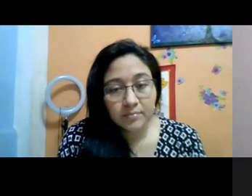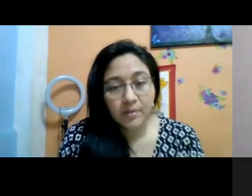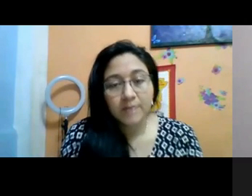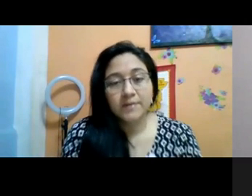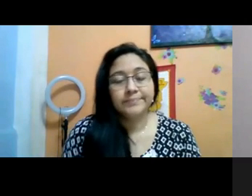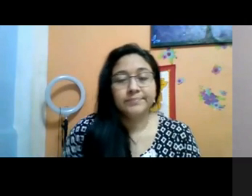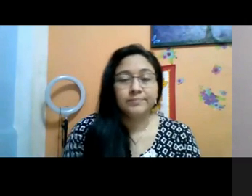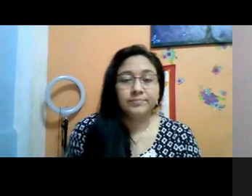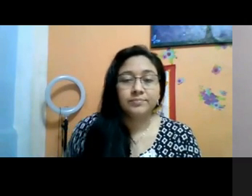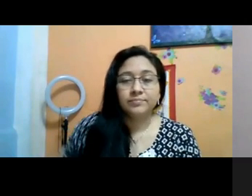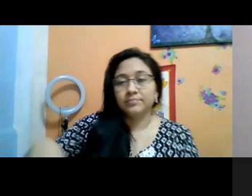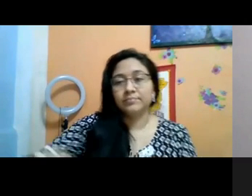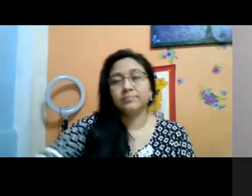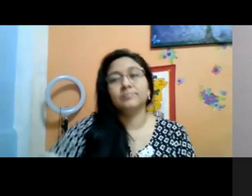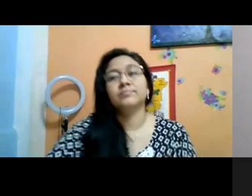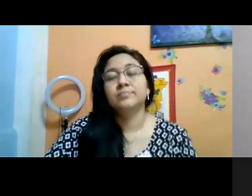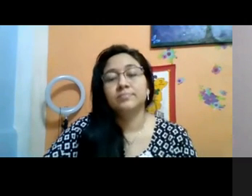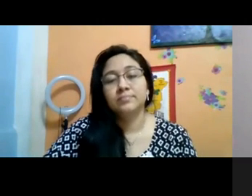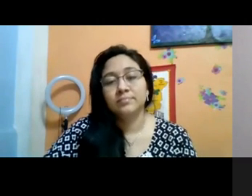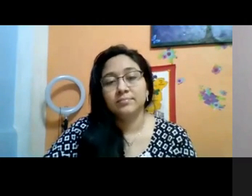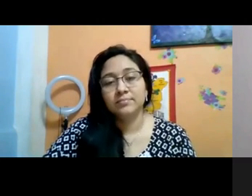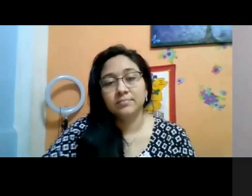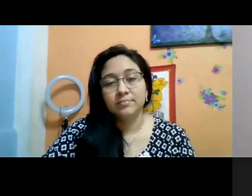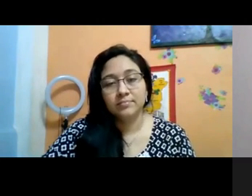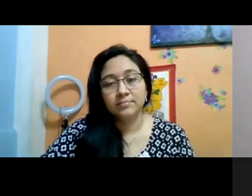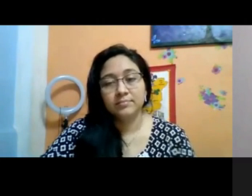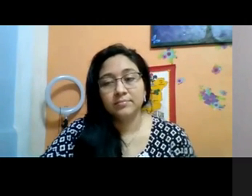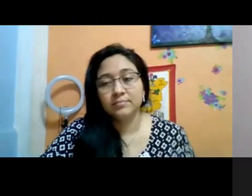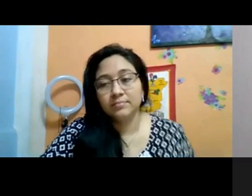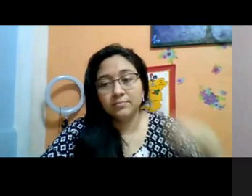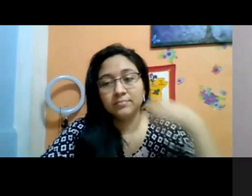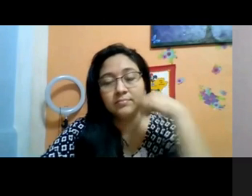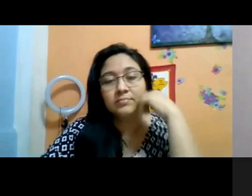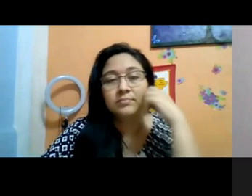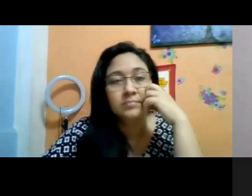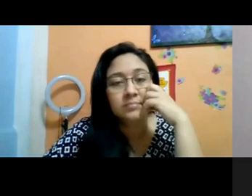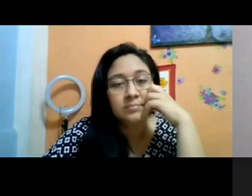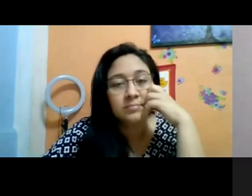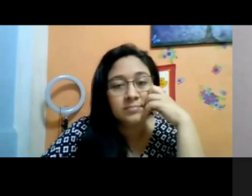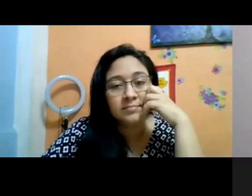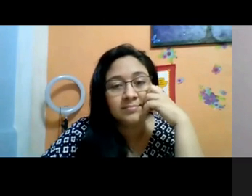Bueno, listo, chicos. Muchísimas gracias. Si no hay más nada que decir, ya nos vamos.